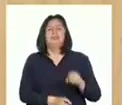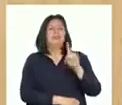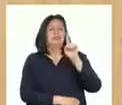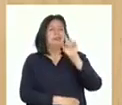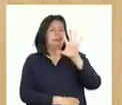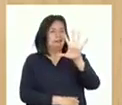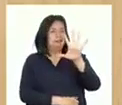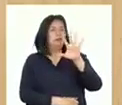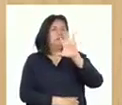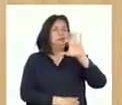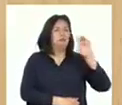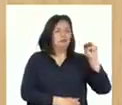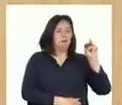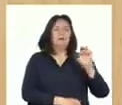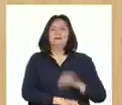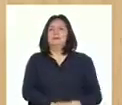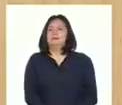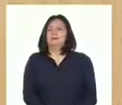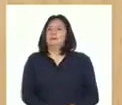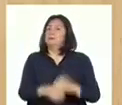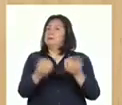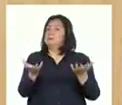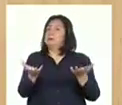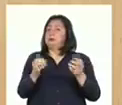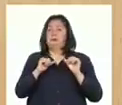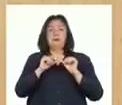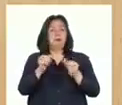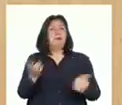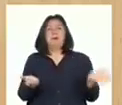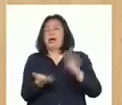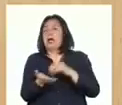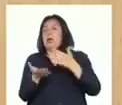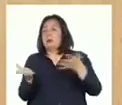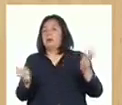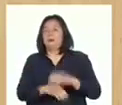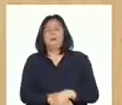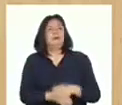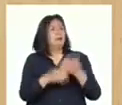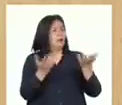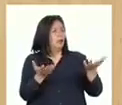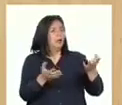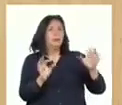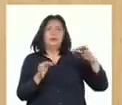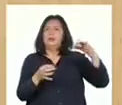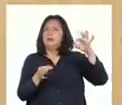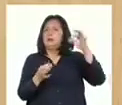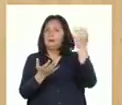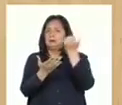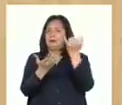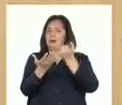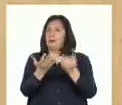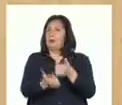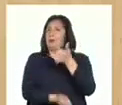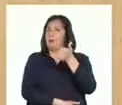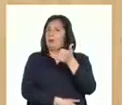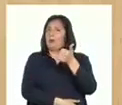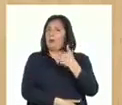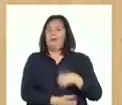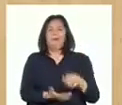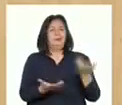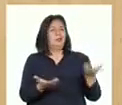5 centímetros. Sigamos con más objetos. Tenemos aquí un dibujo genial de un